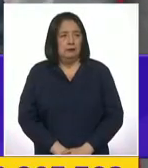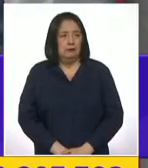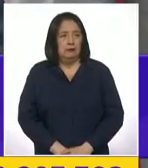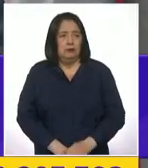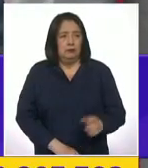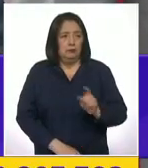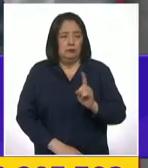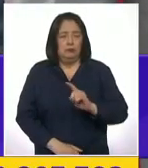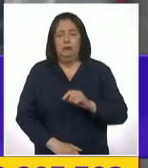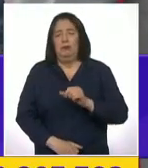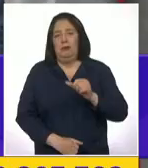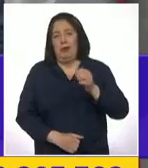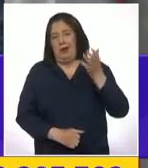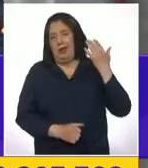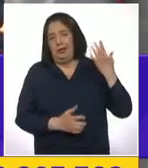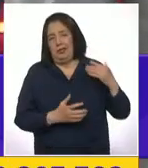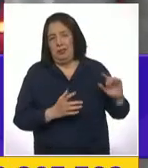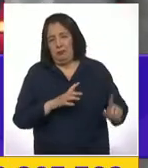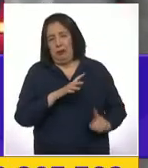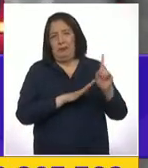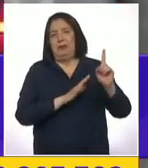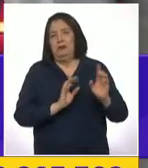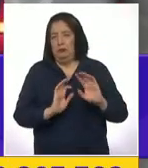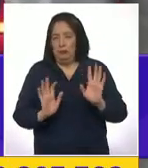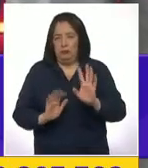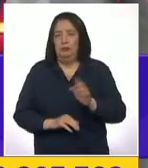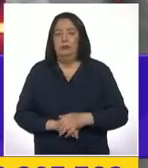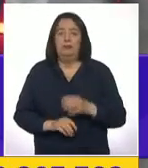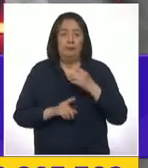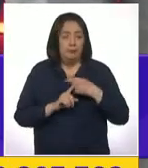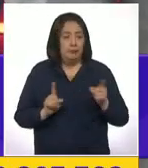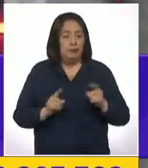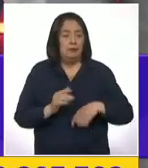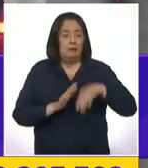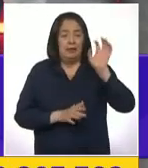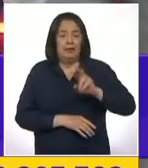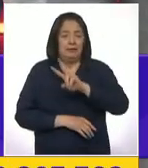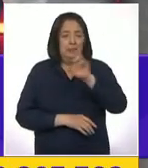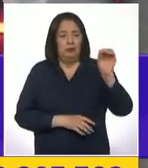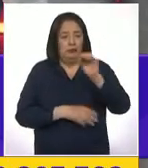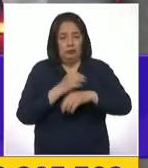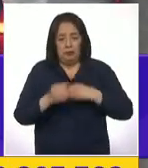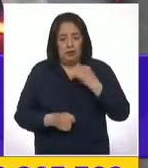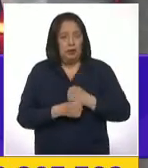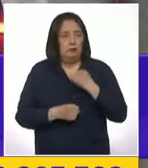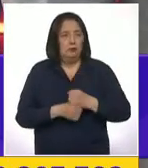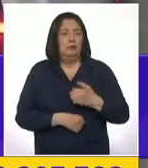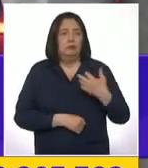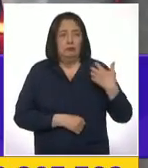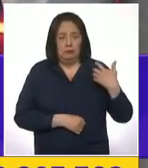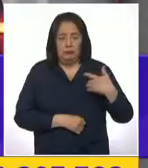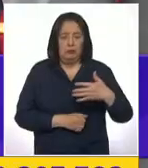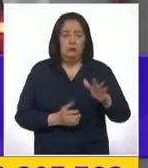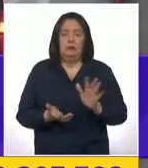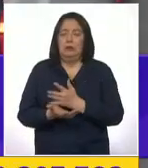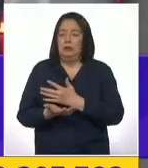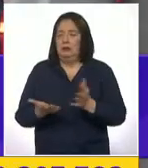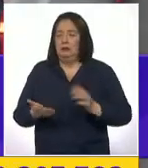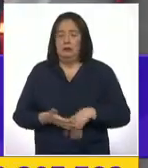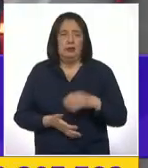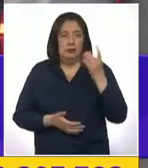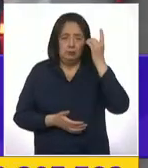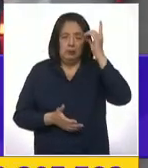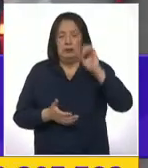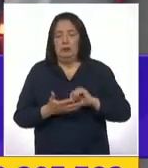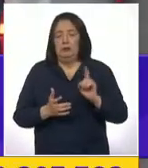No ha nacido ella. Pero sin embargo, más de 200 años... aún la república no llega, la democracia